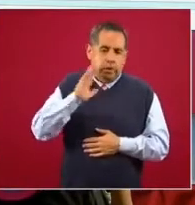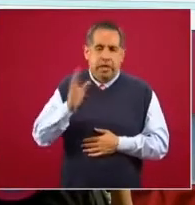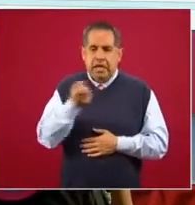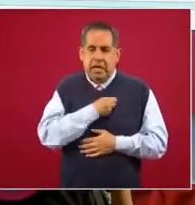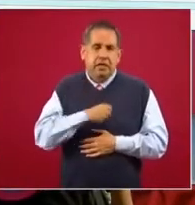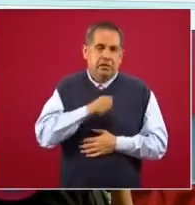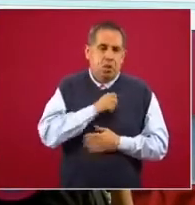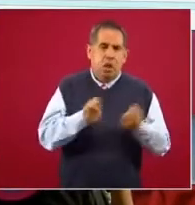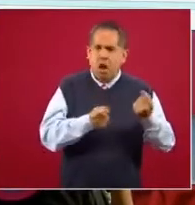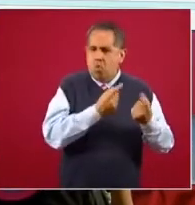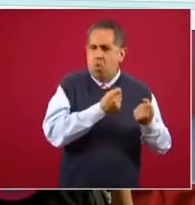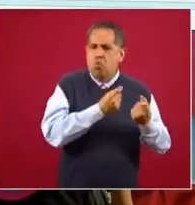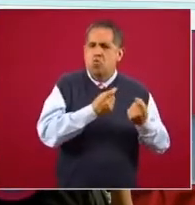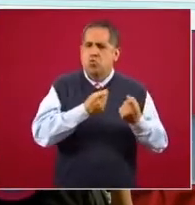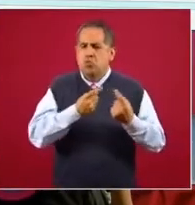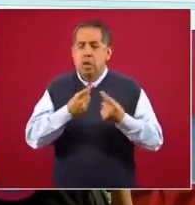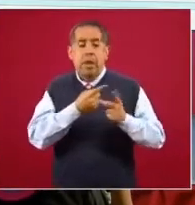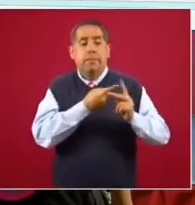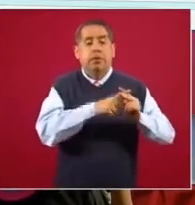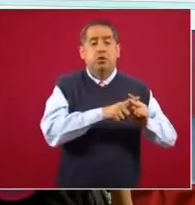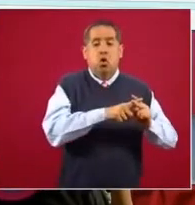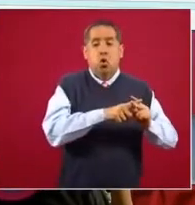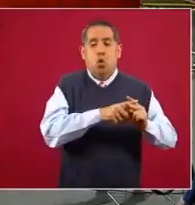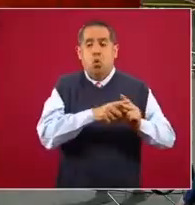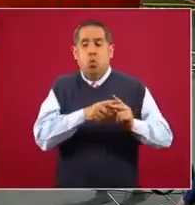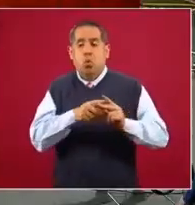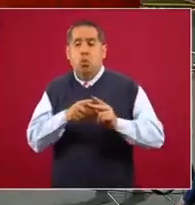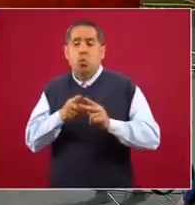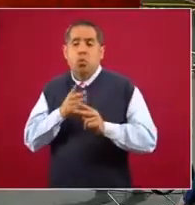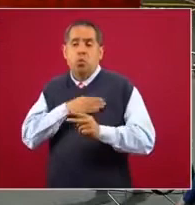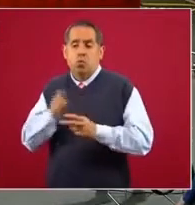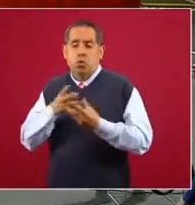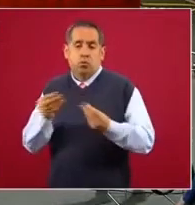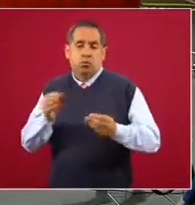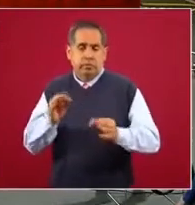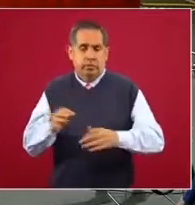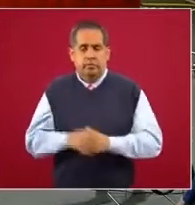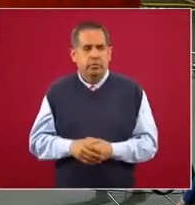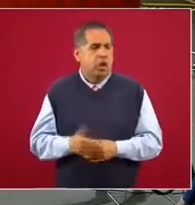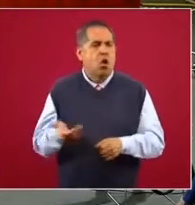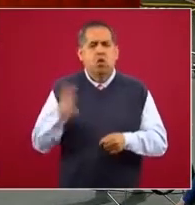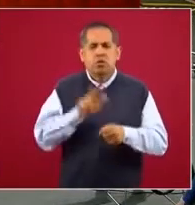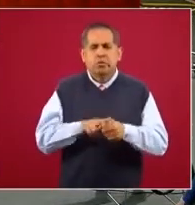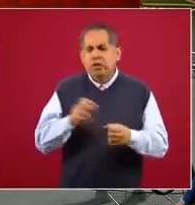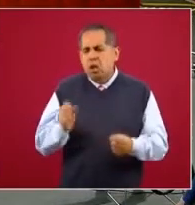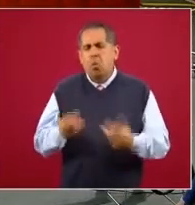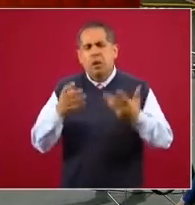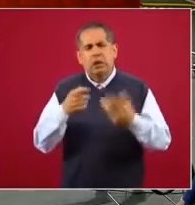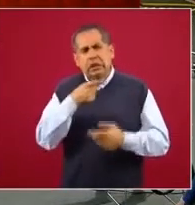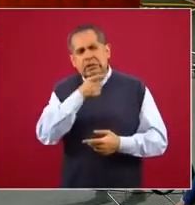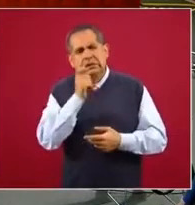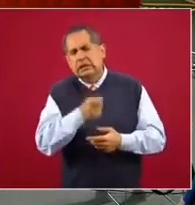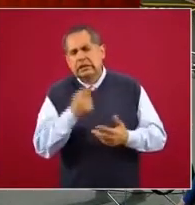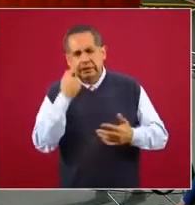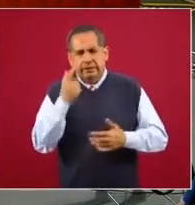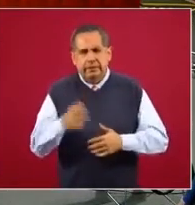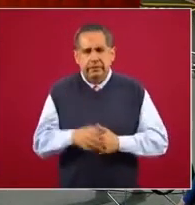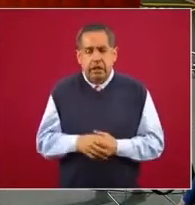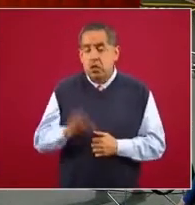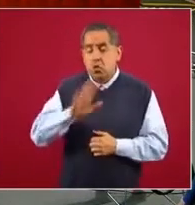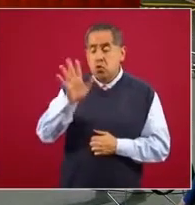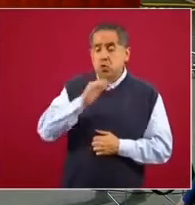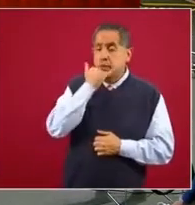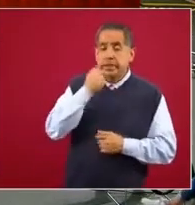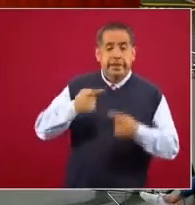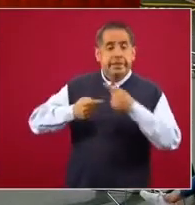presentado desde el inicio de la epidemia. Veamos la ocupación hospitalaria, son las siguientes 2 diapositivas.